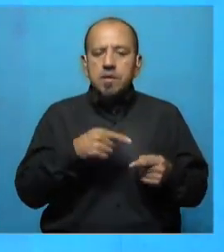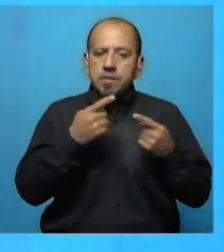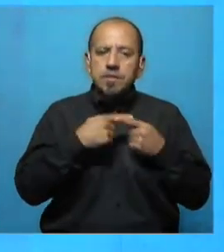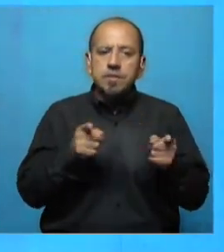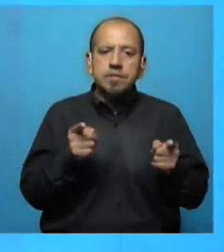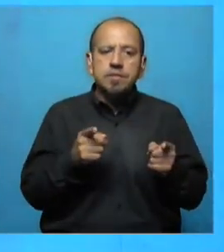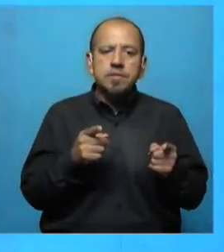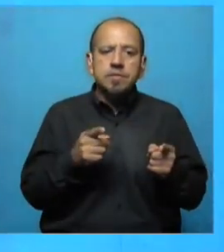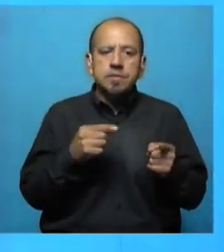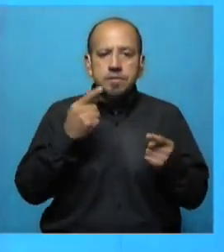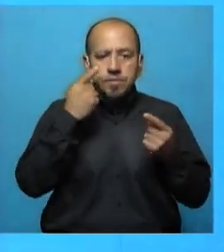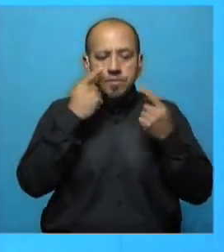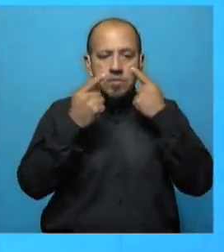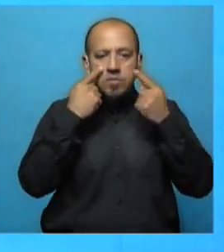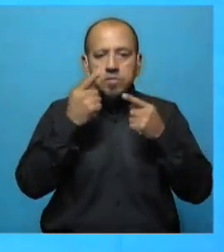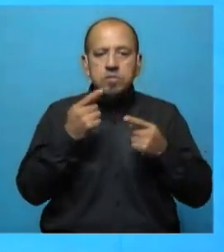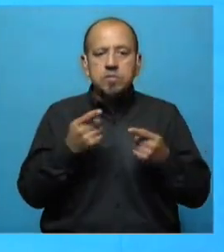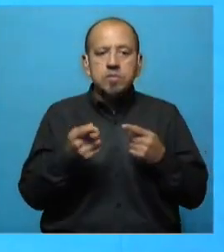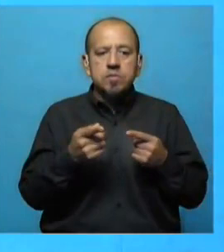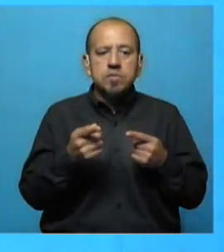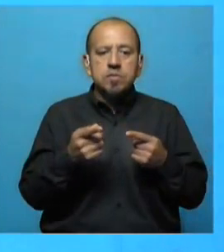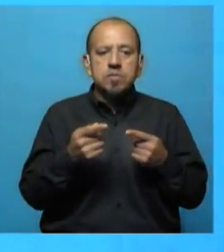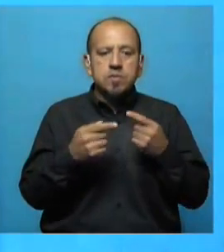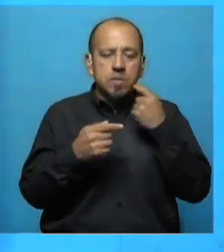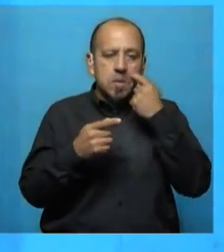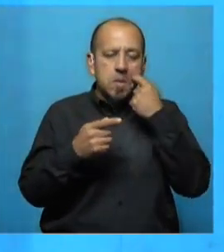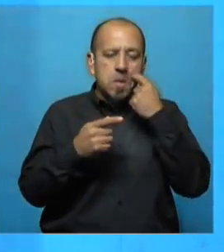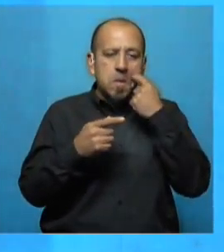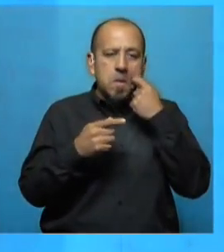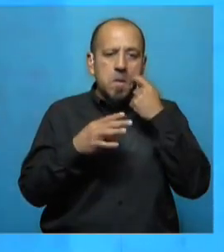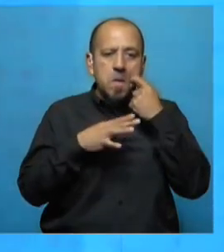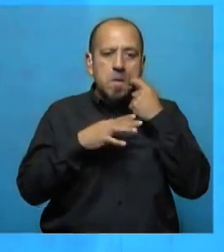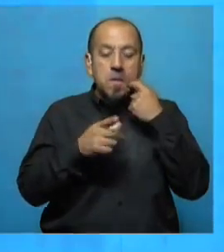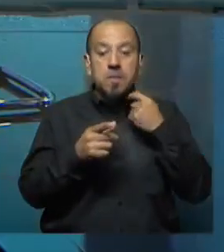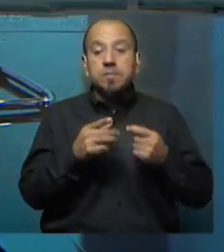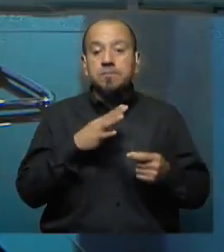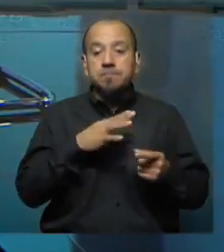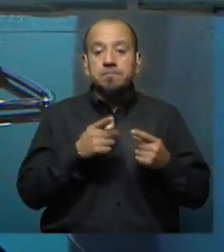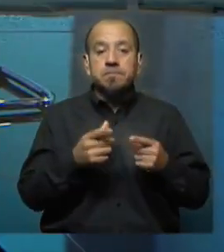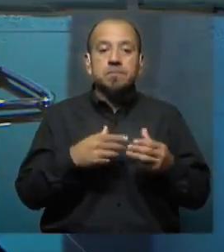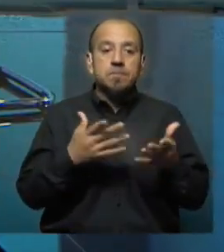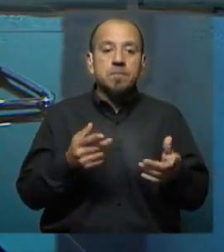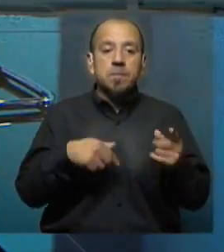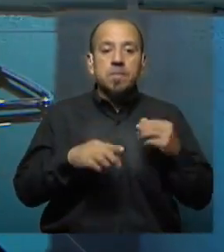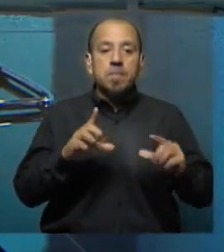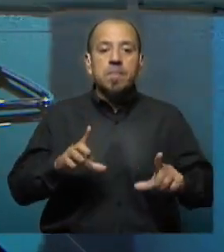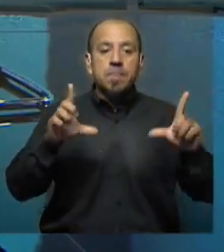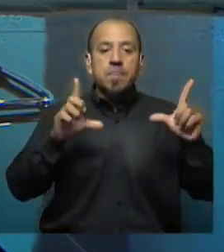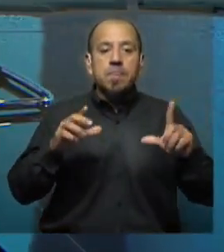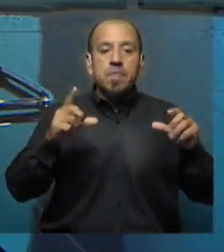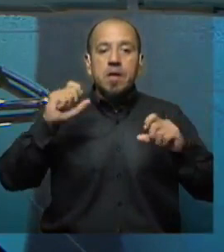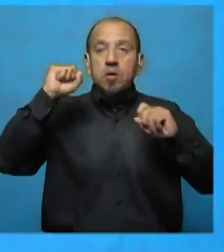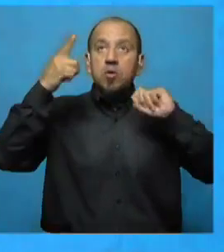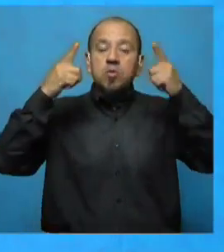que visualmente uno no sé tuviera ese atractivo que terminó teniendo por la escenografía por la iluminación